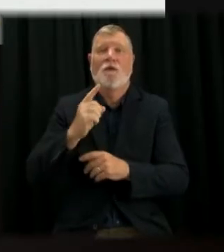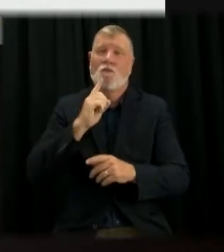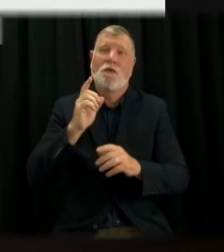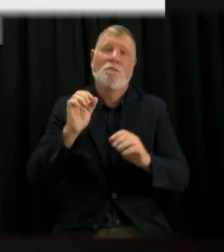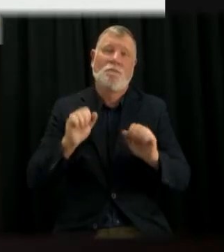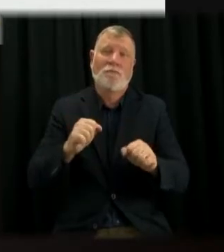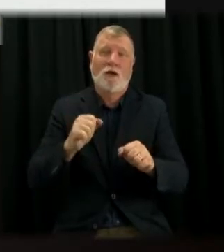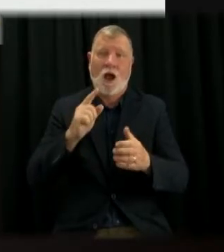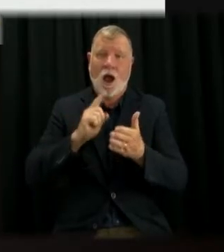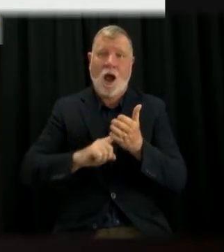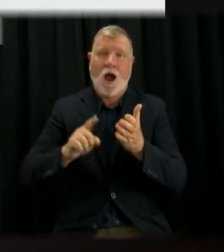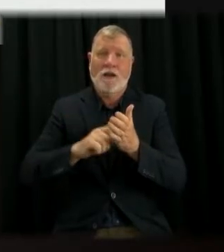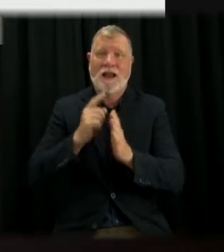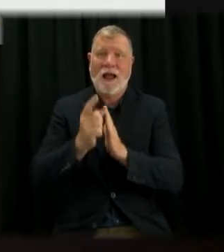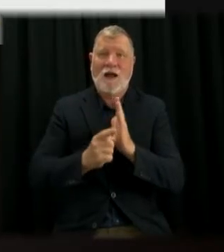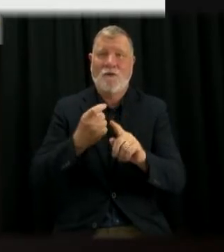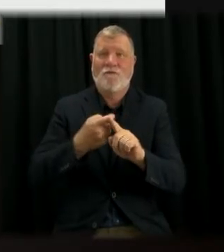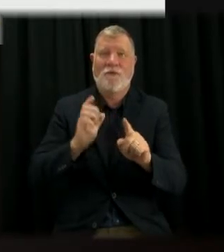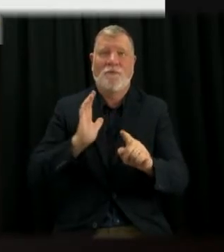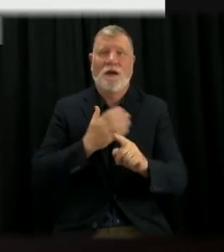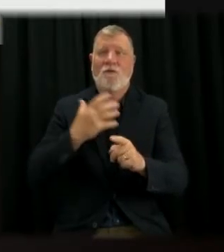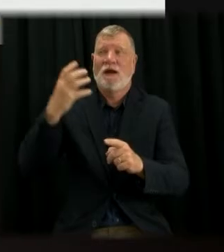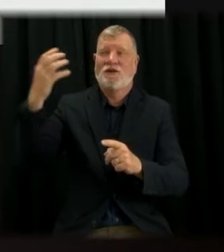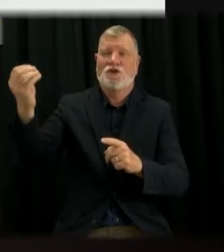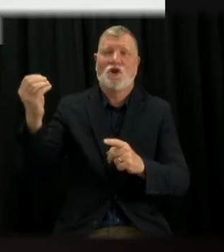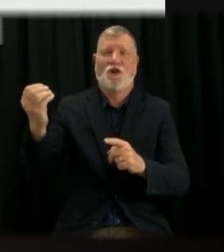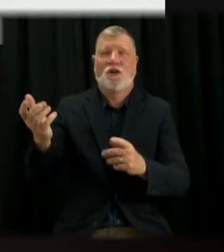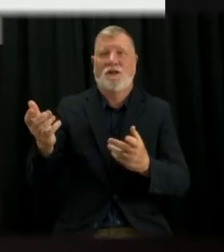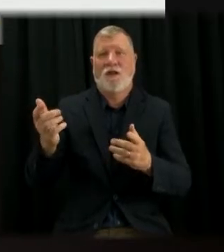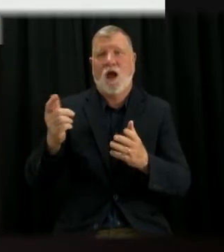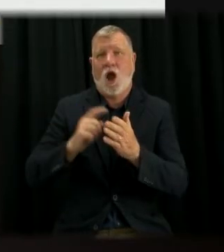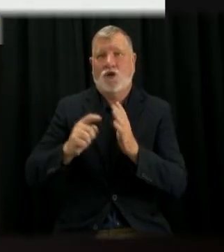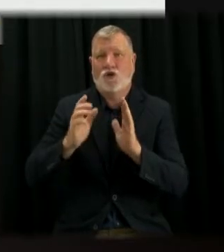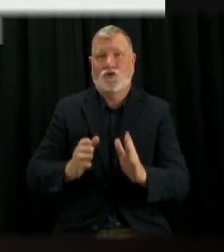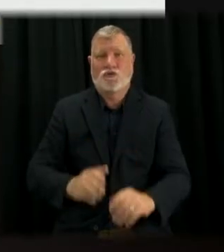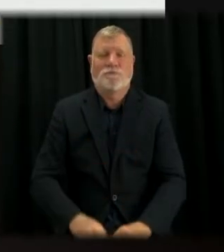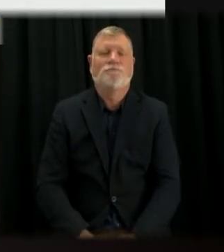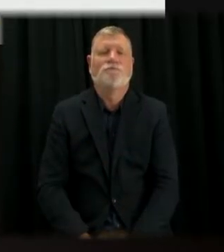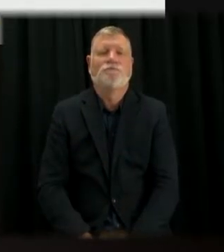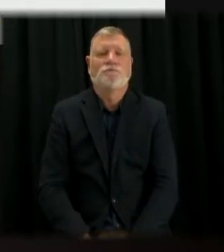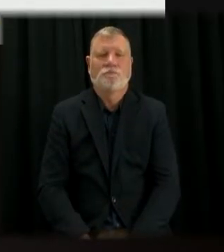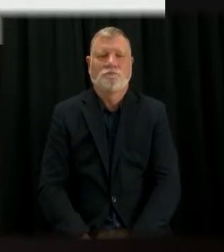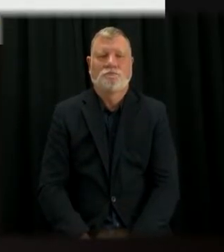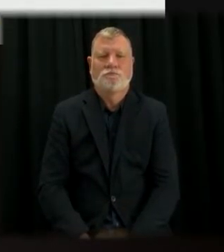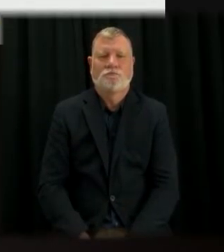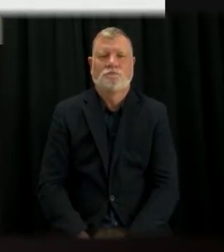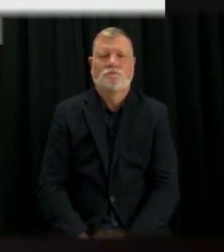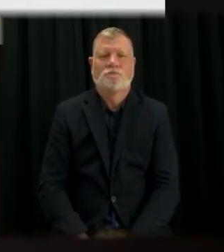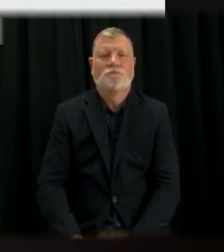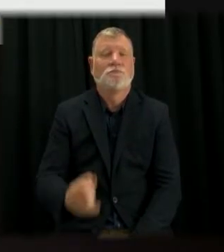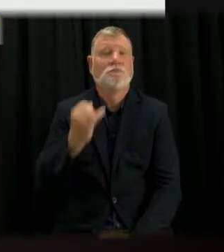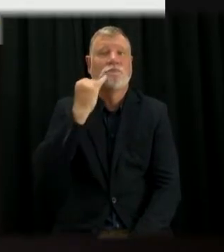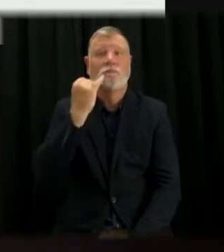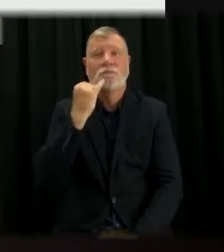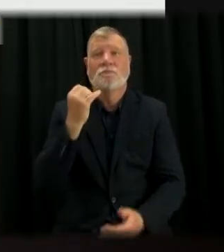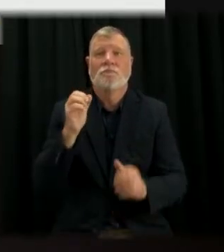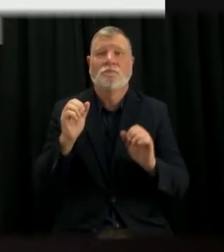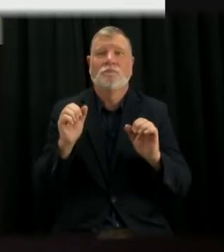consultores externos y horas de auditoría para los auditores externos.